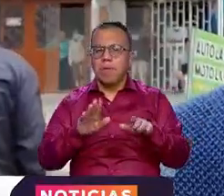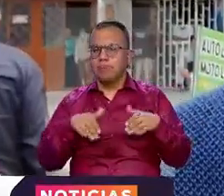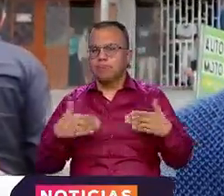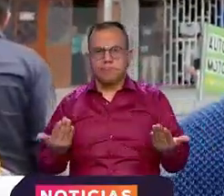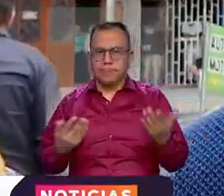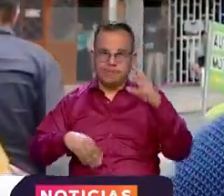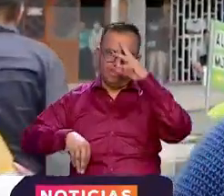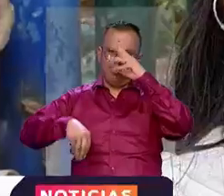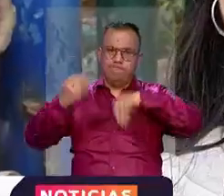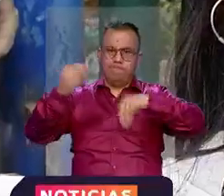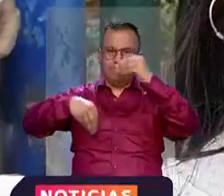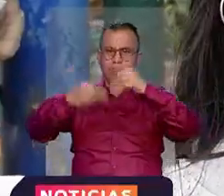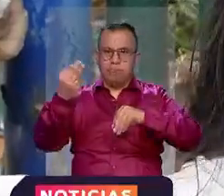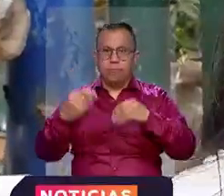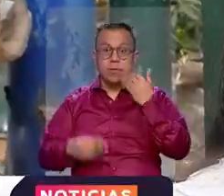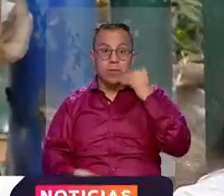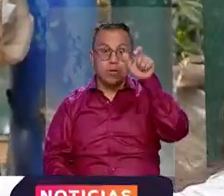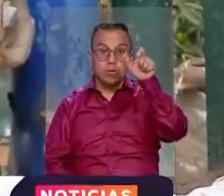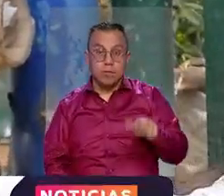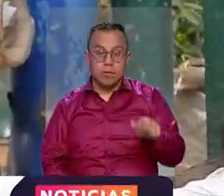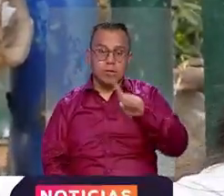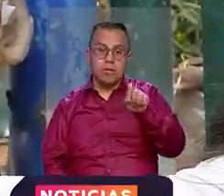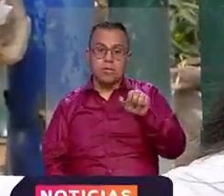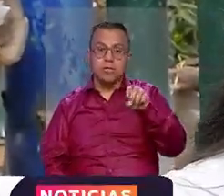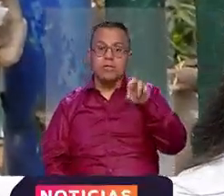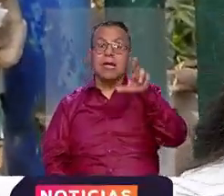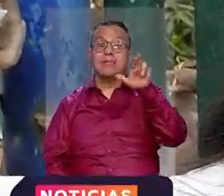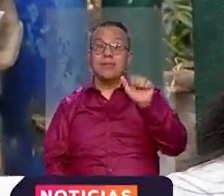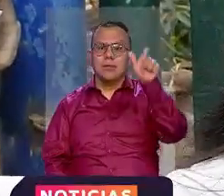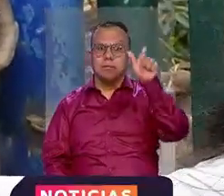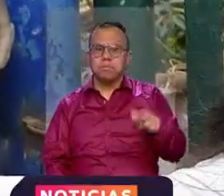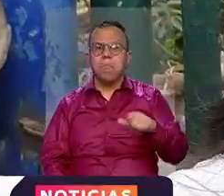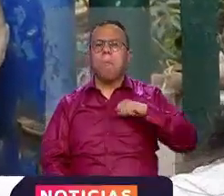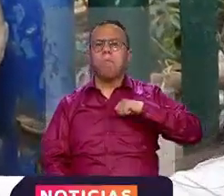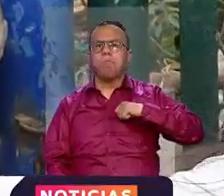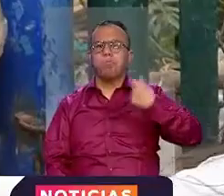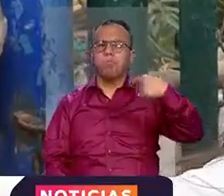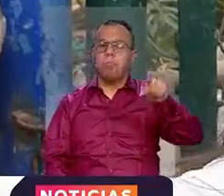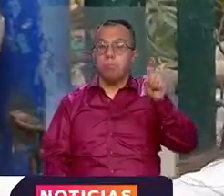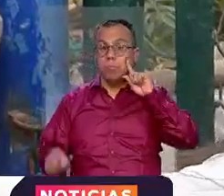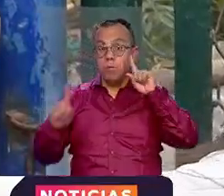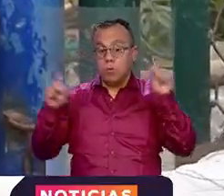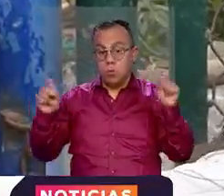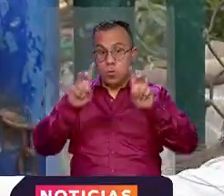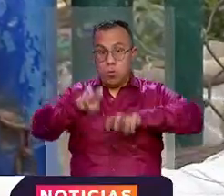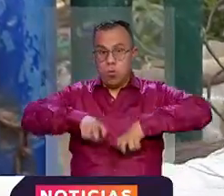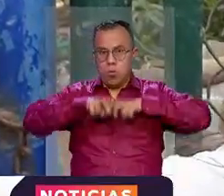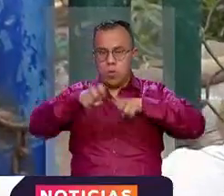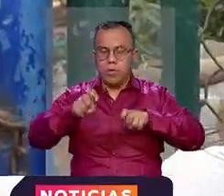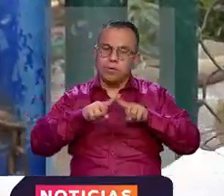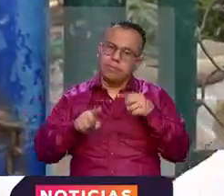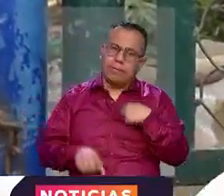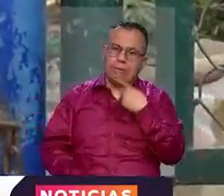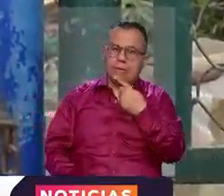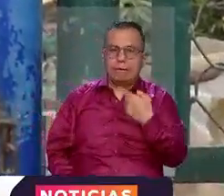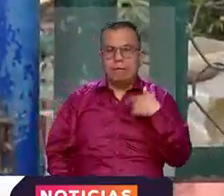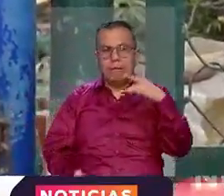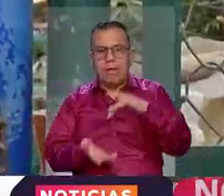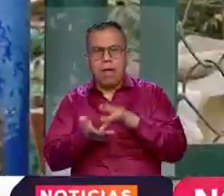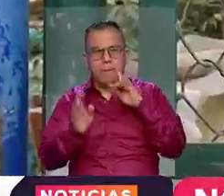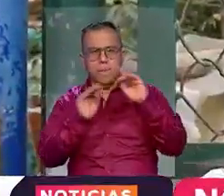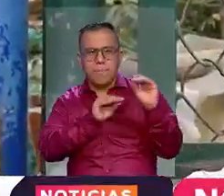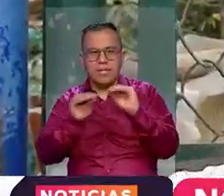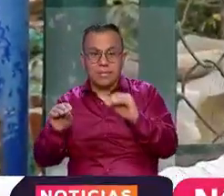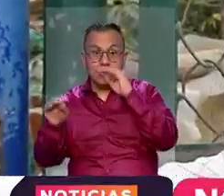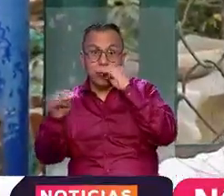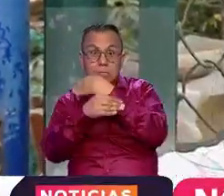a no estar de acuerdo. La señora Sandra Sánchez lo tiene, según ella, como huerta y según ella que viene para aprendizaje de